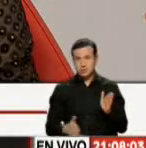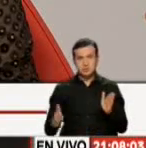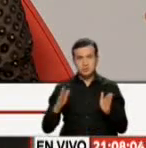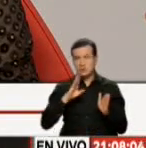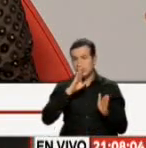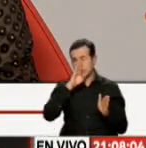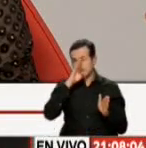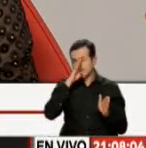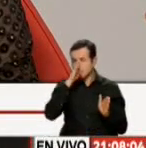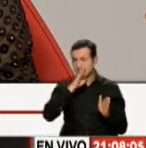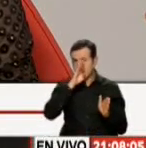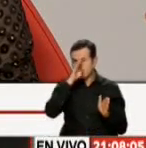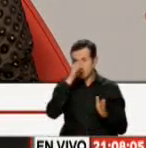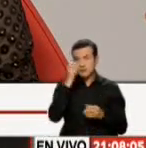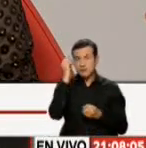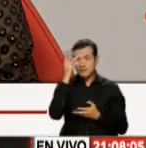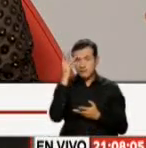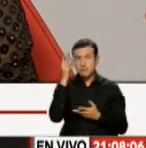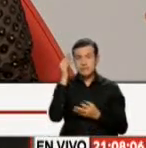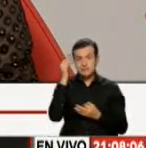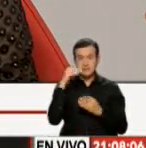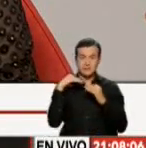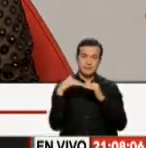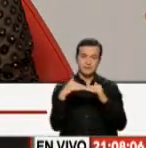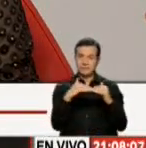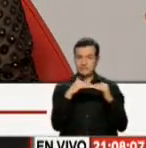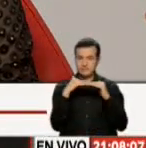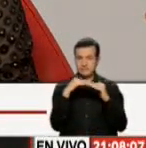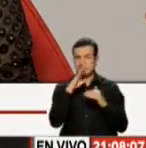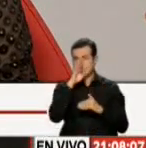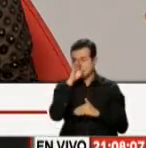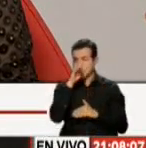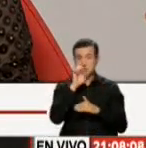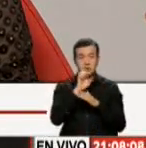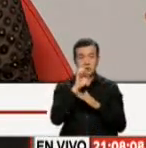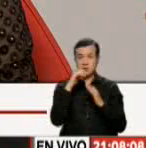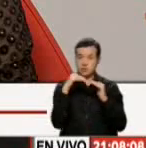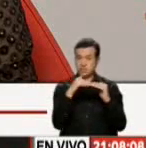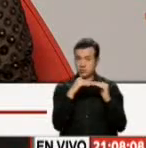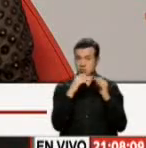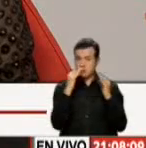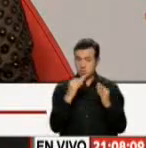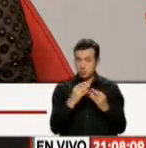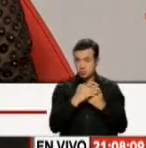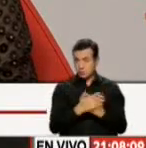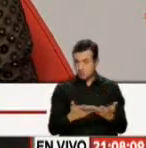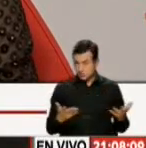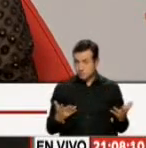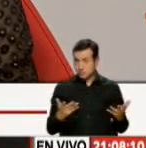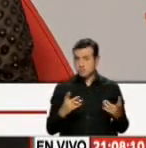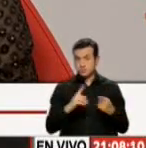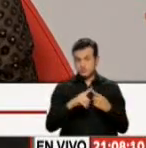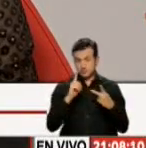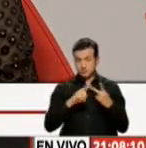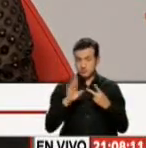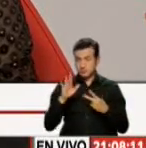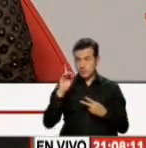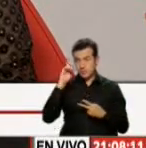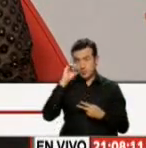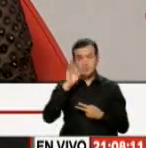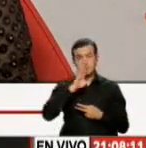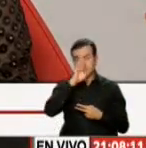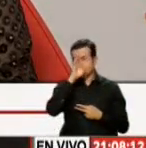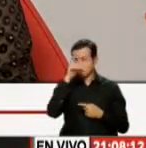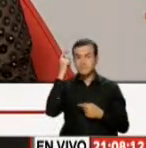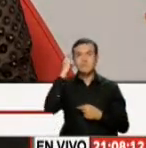siempre ha estado afirmando la vocación democrática que tiene el país, que es el Ecuador, así como también su gobierno.